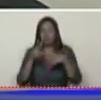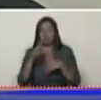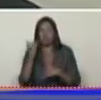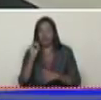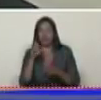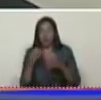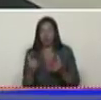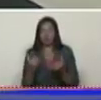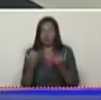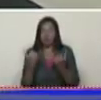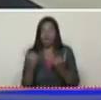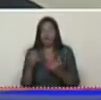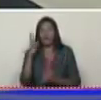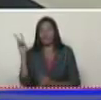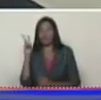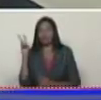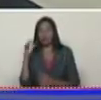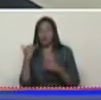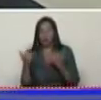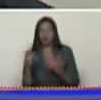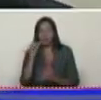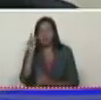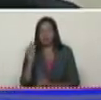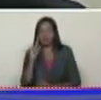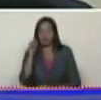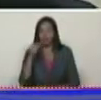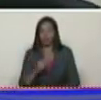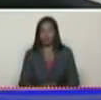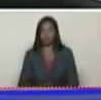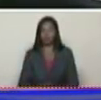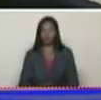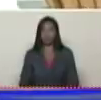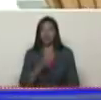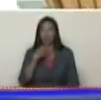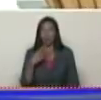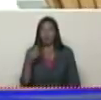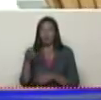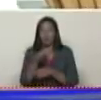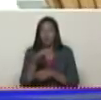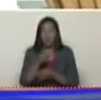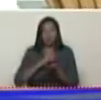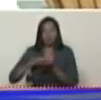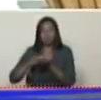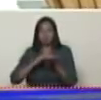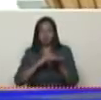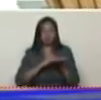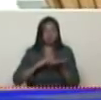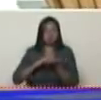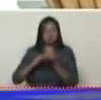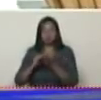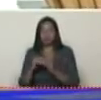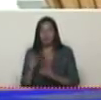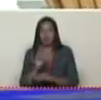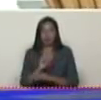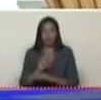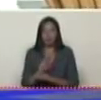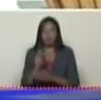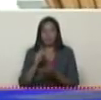momento en Venezuela, además de los que están en este momento en Italia todavía. Bueno, hay que buscar las soluciones a lo